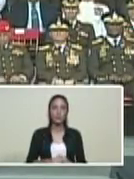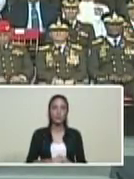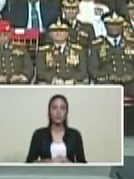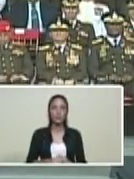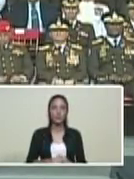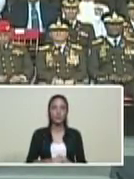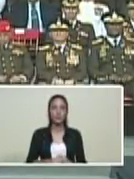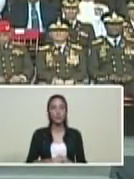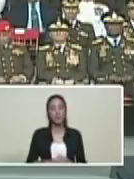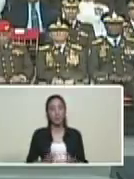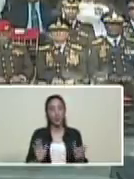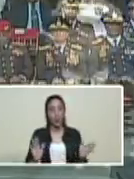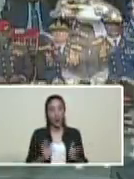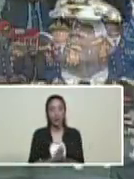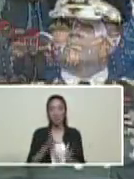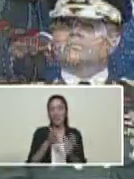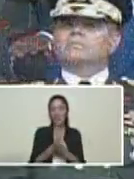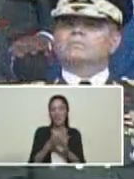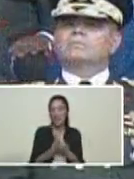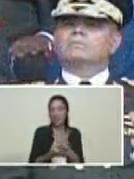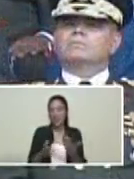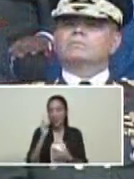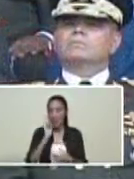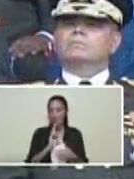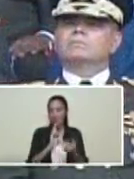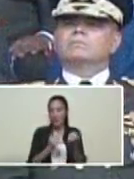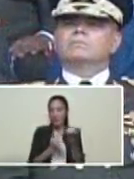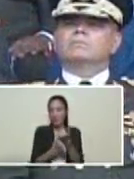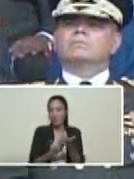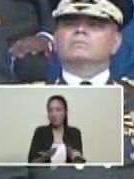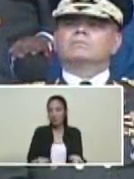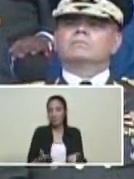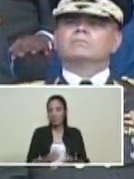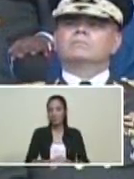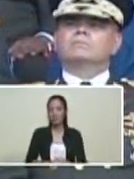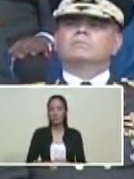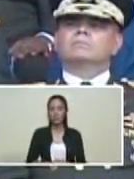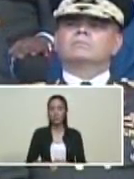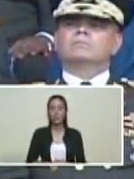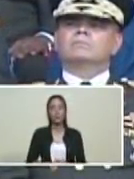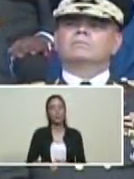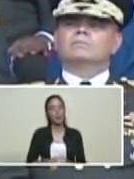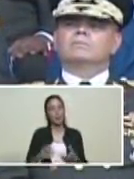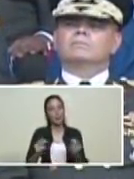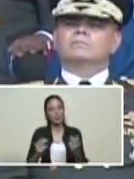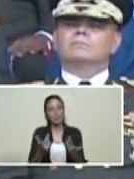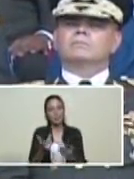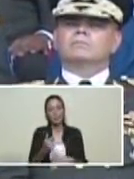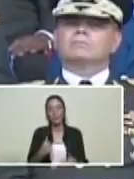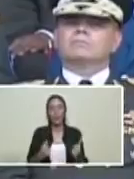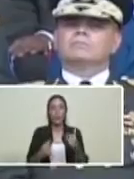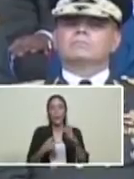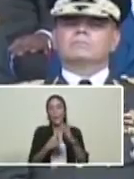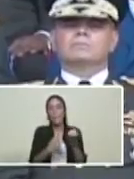y al ser bolivariana es una fuerza armada anticolonialista